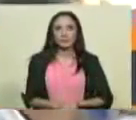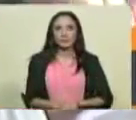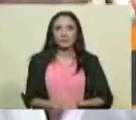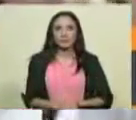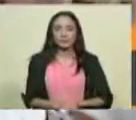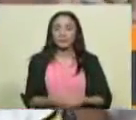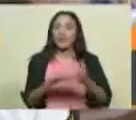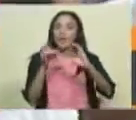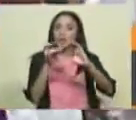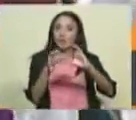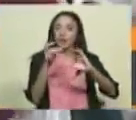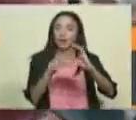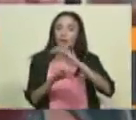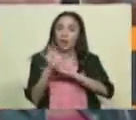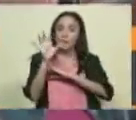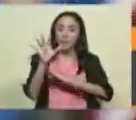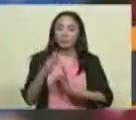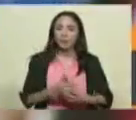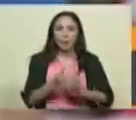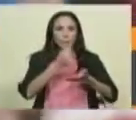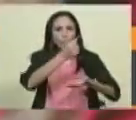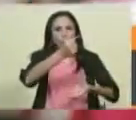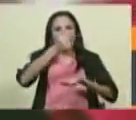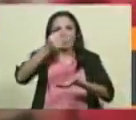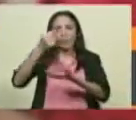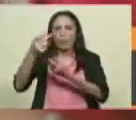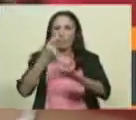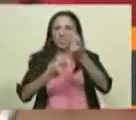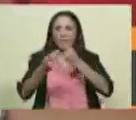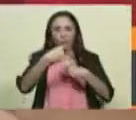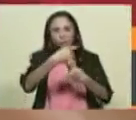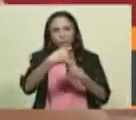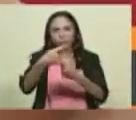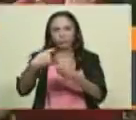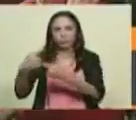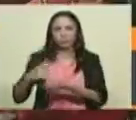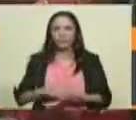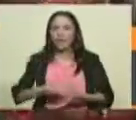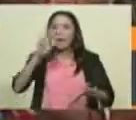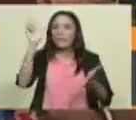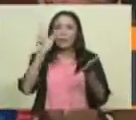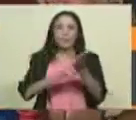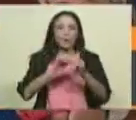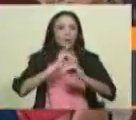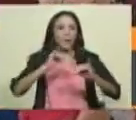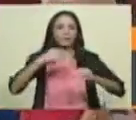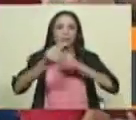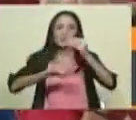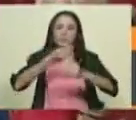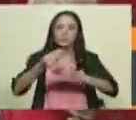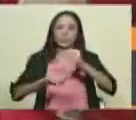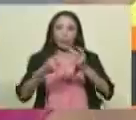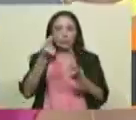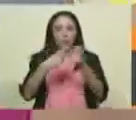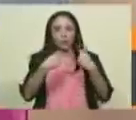Carné de la patria, bono del Día Mundial de la Mujer, cumplido.